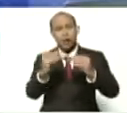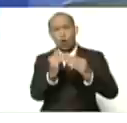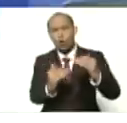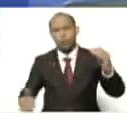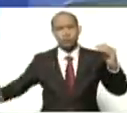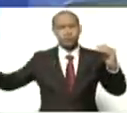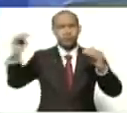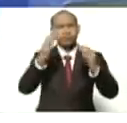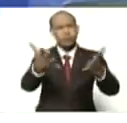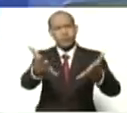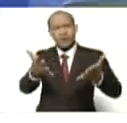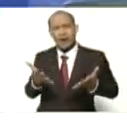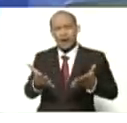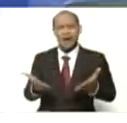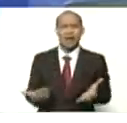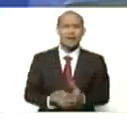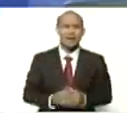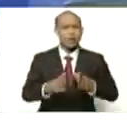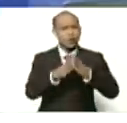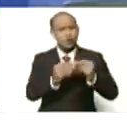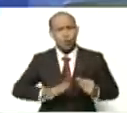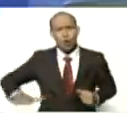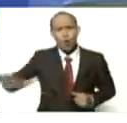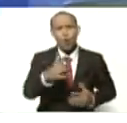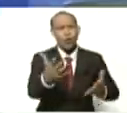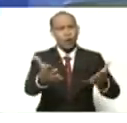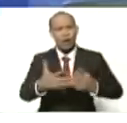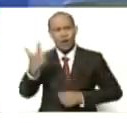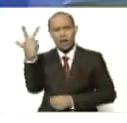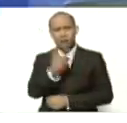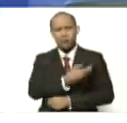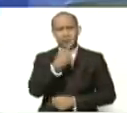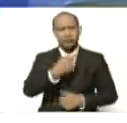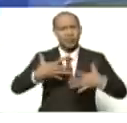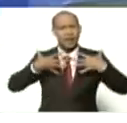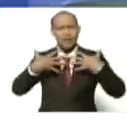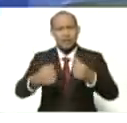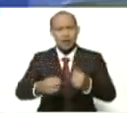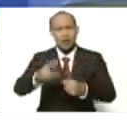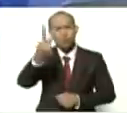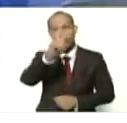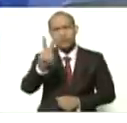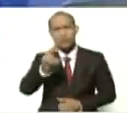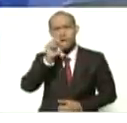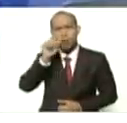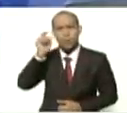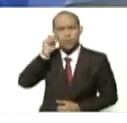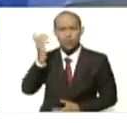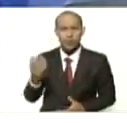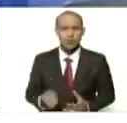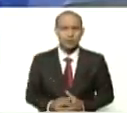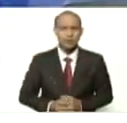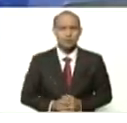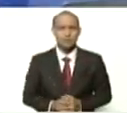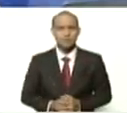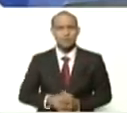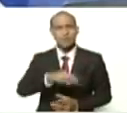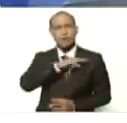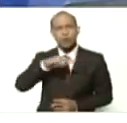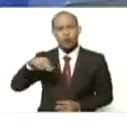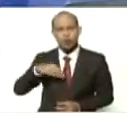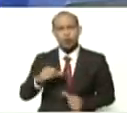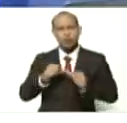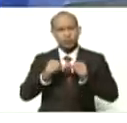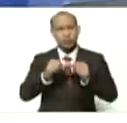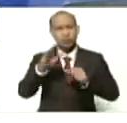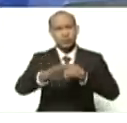es ganar ganar a ganar toda la salud de los venezolanos y venezolanas tenemos que avanzar en eso